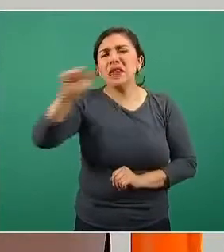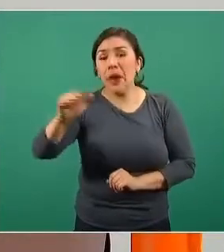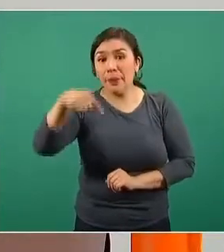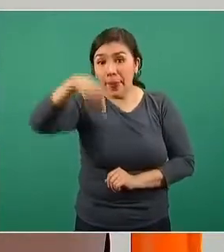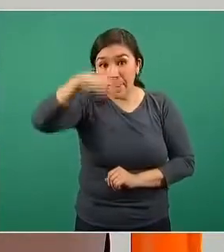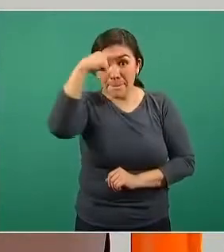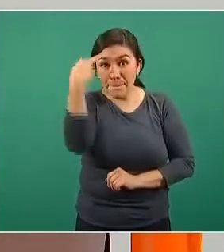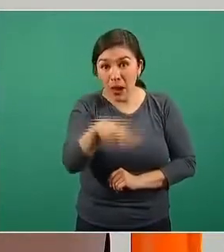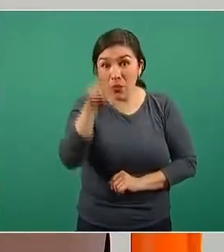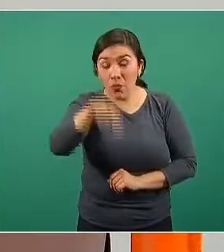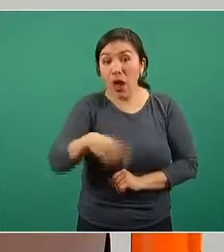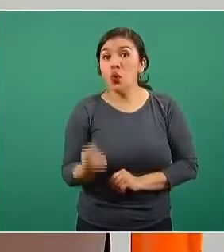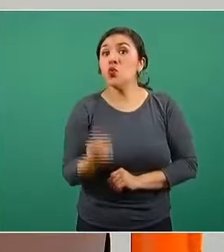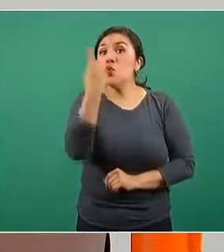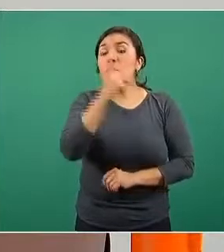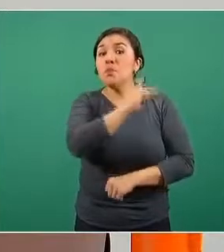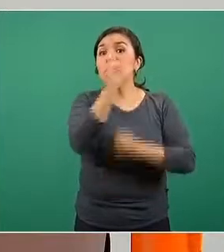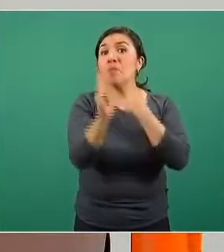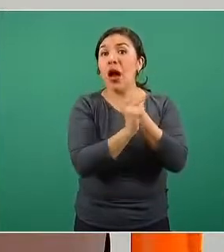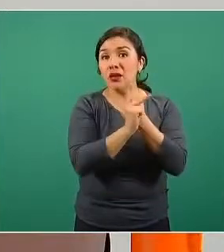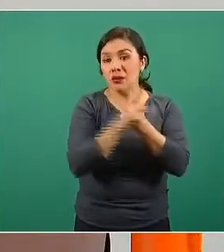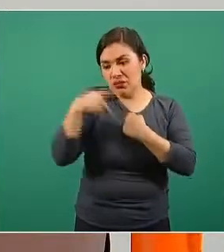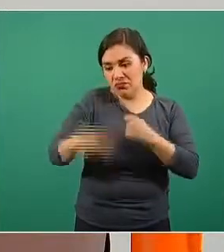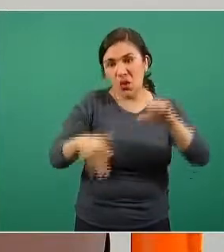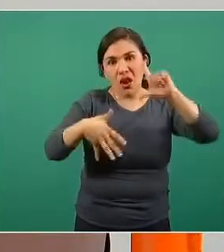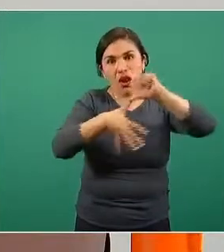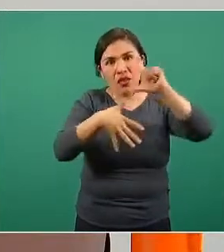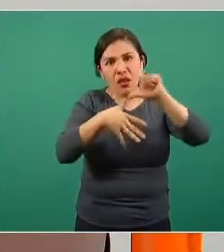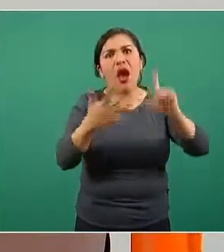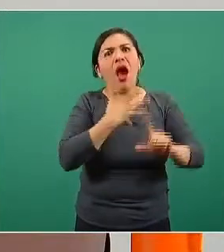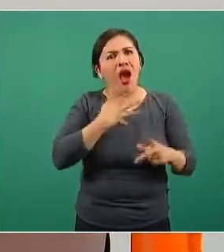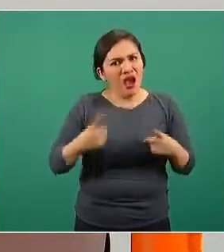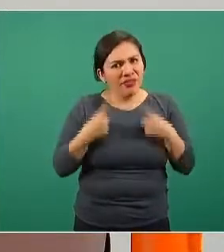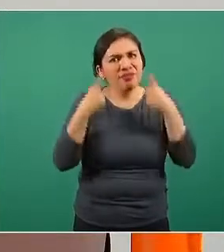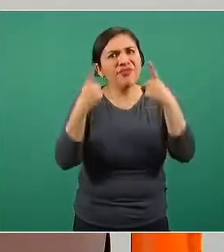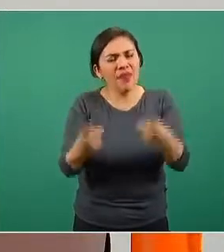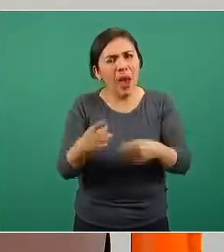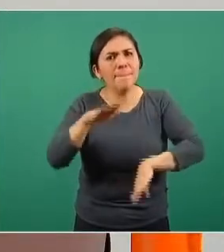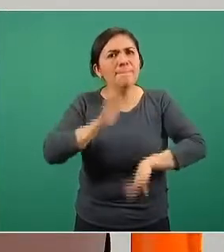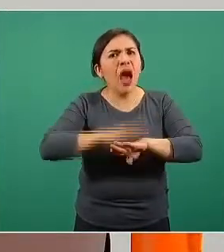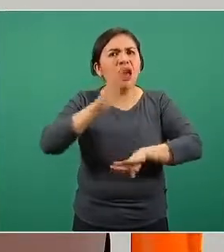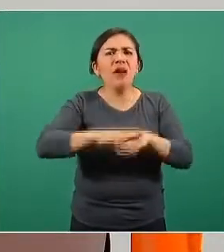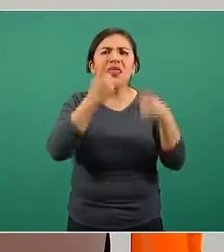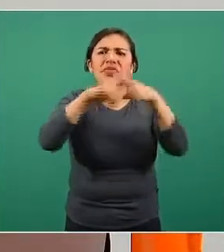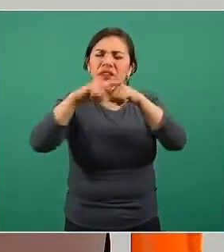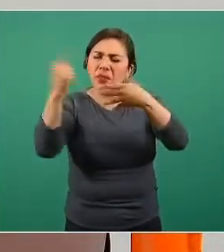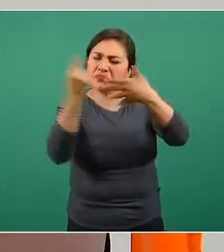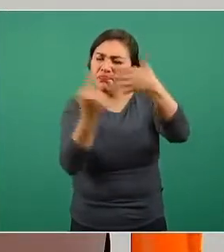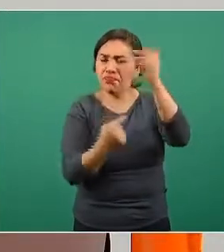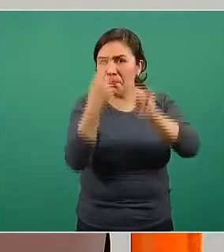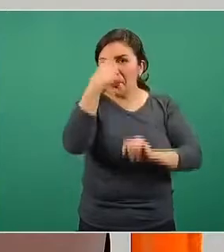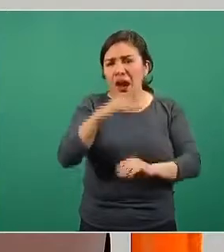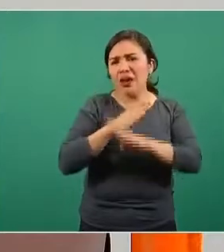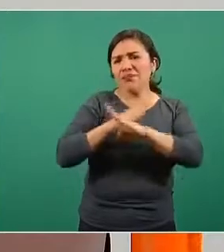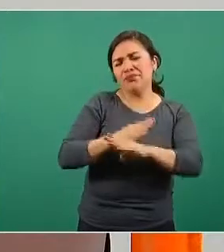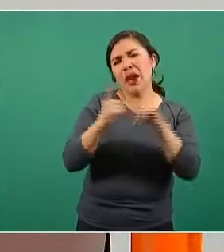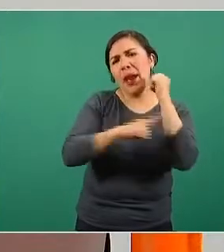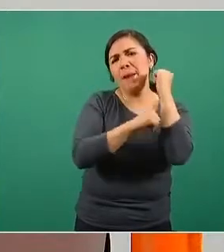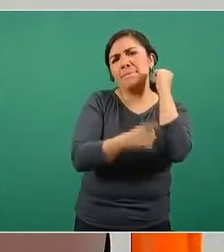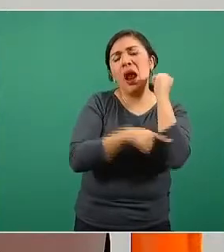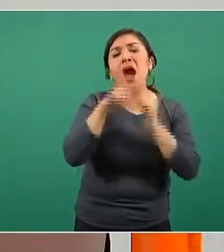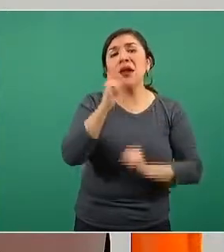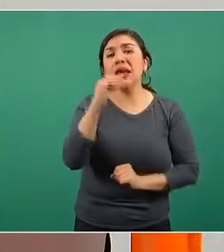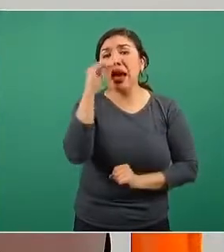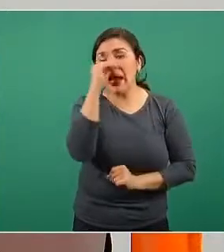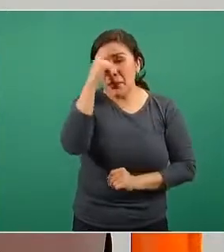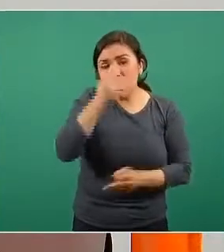México es uno de los países de Latinoamérica que ofrece más métodos anticonceptivos gratuitos a la